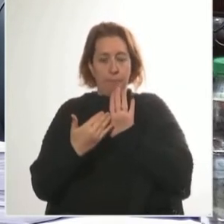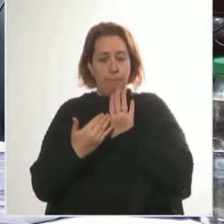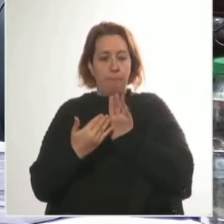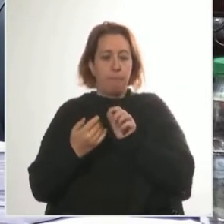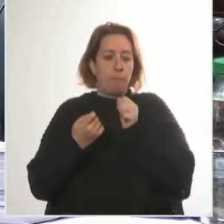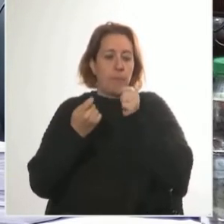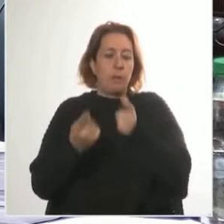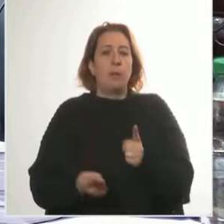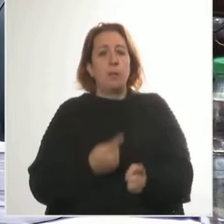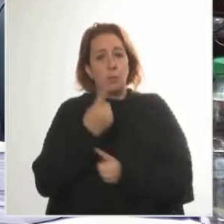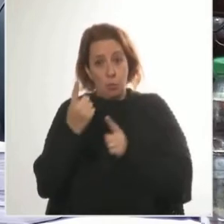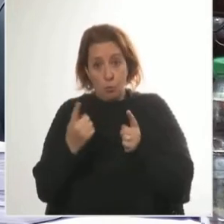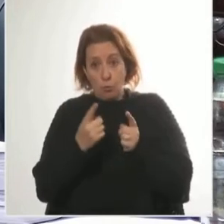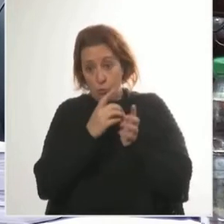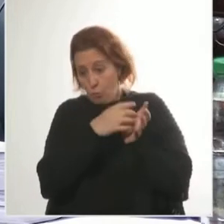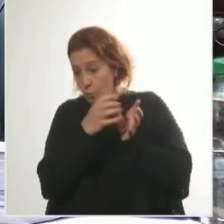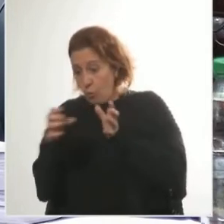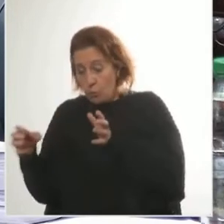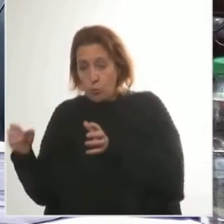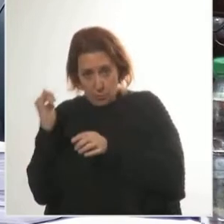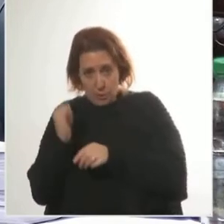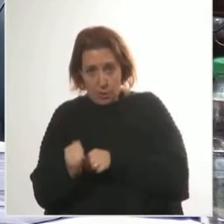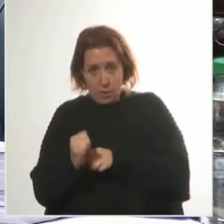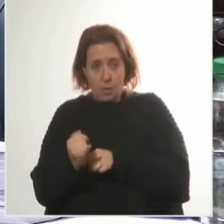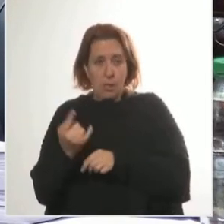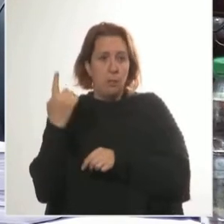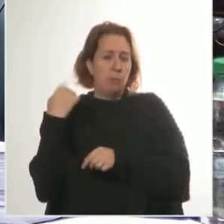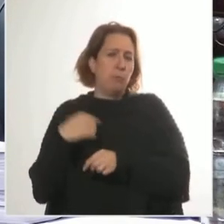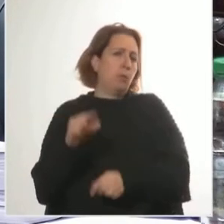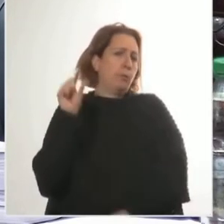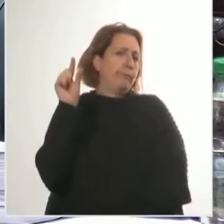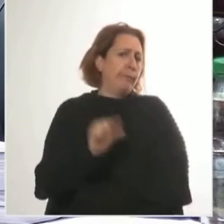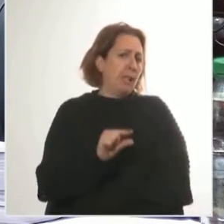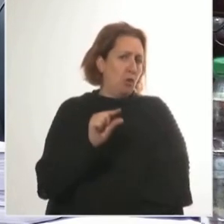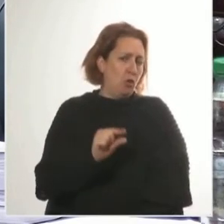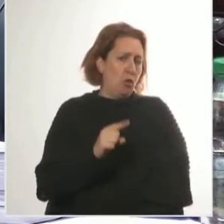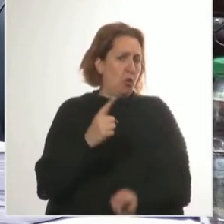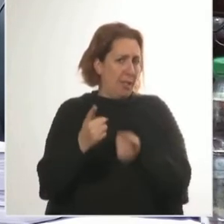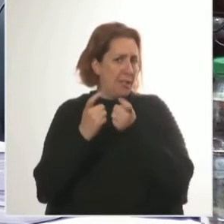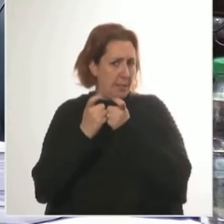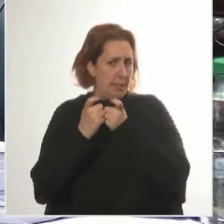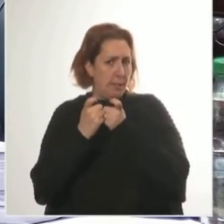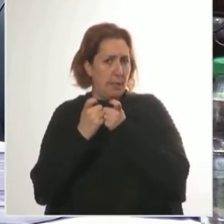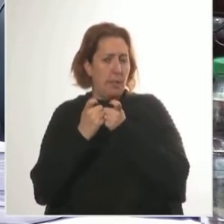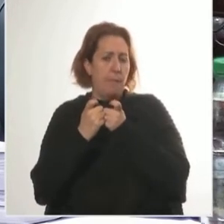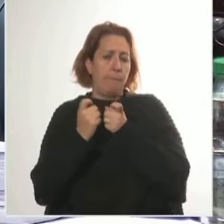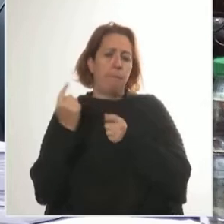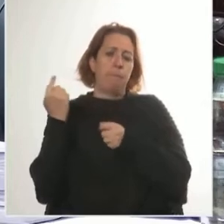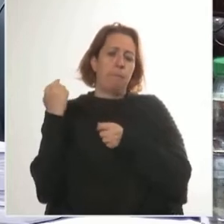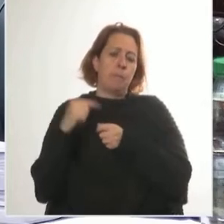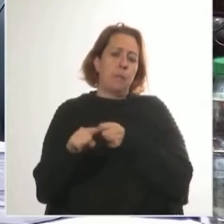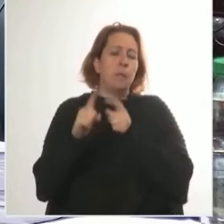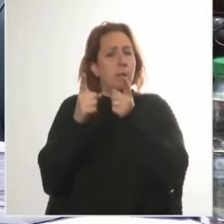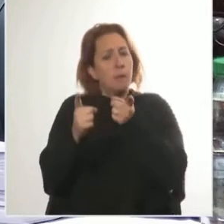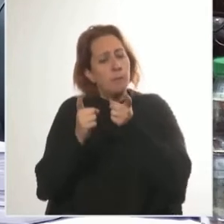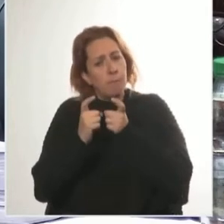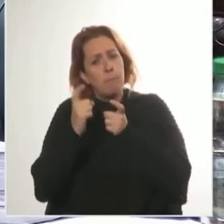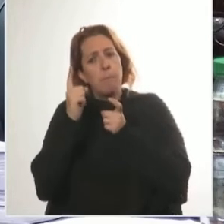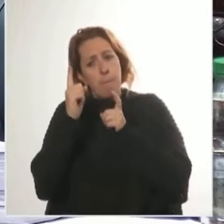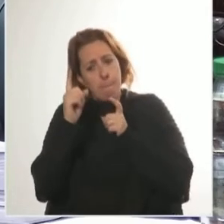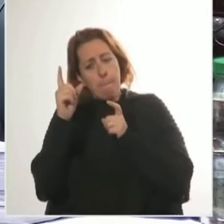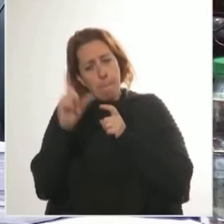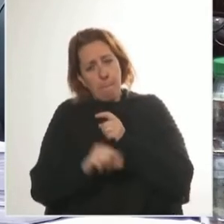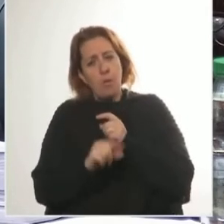volcaron algunos rubros? Sí, por supuesto, pero muchos menos de los necesarios y mucho menos de los que se podía